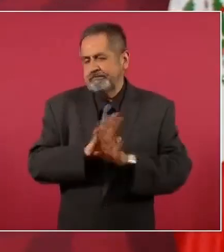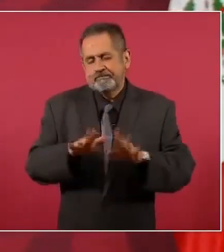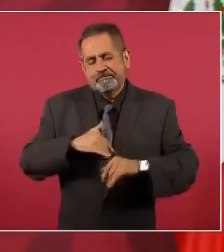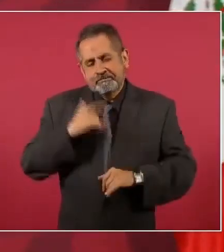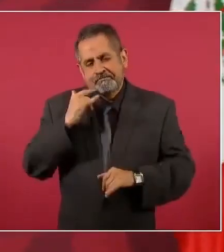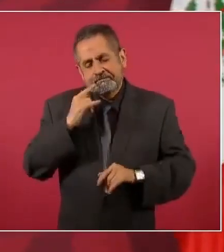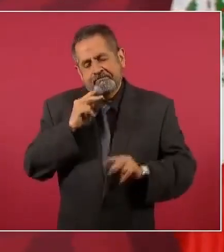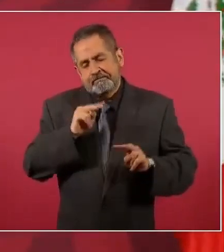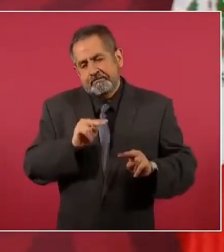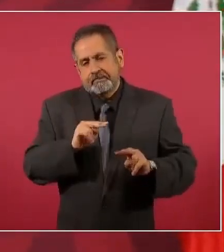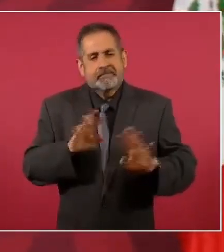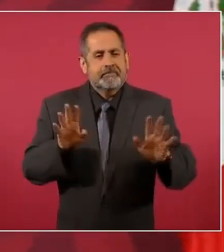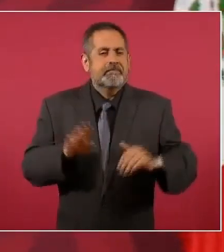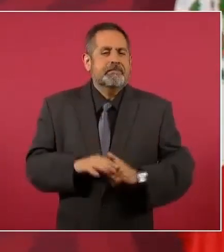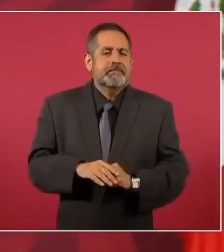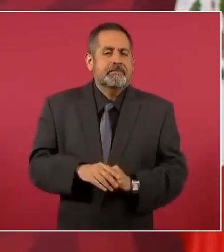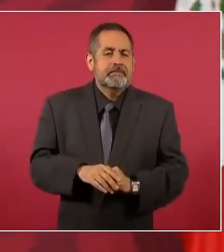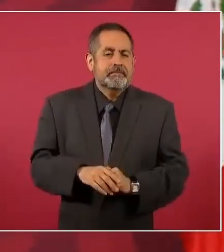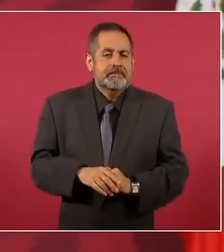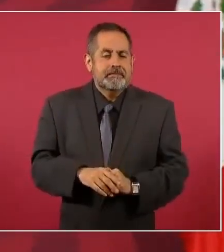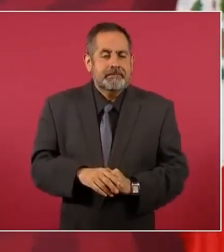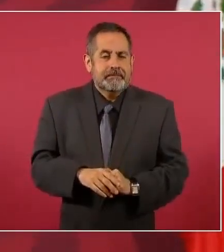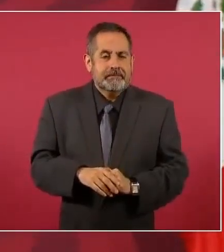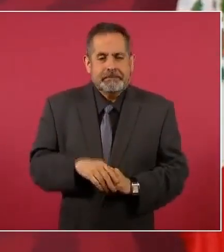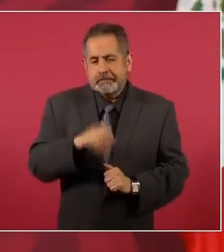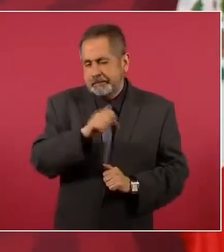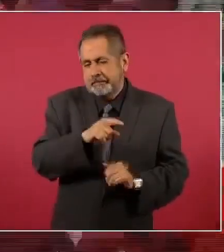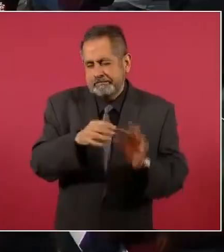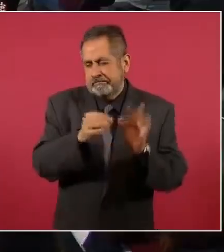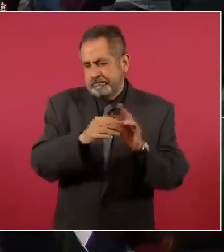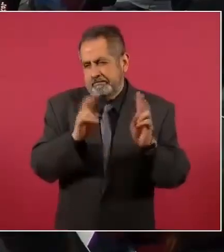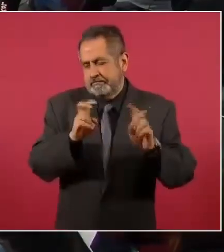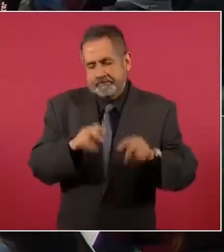es prácticamente es la misma temática.